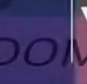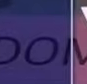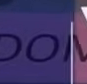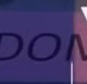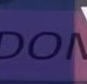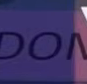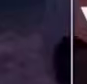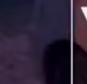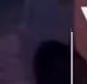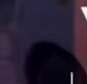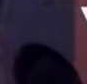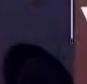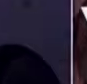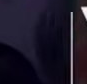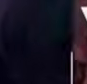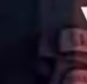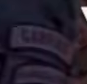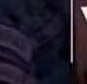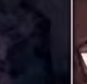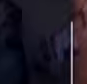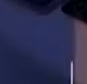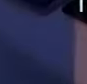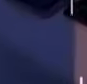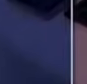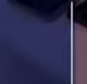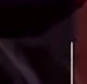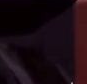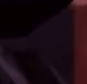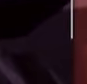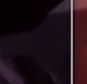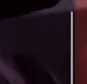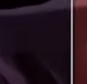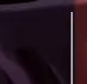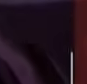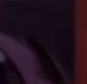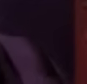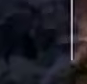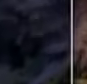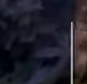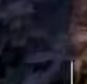Hallaron armas, vehículos y documentos.